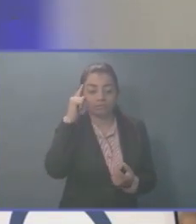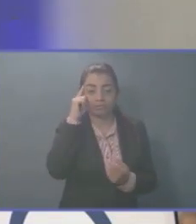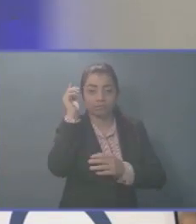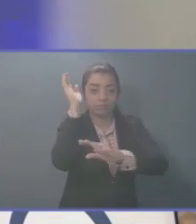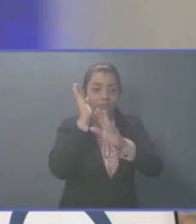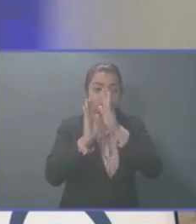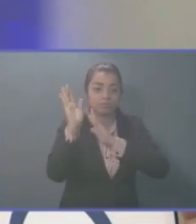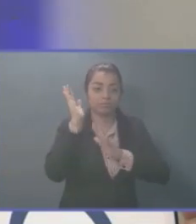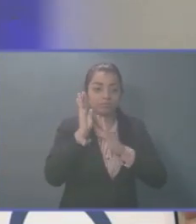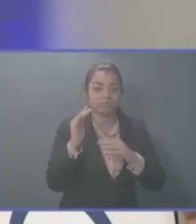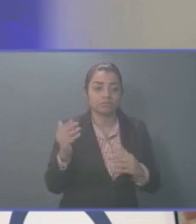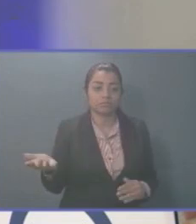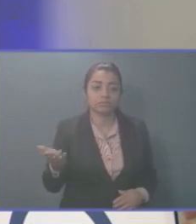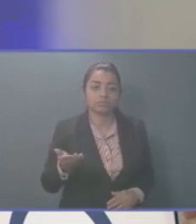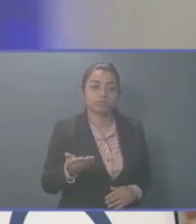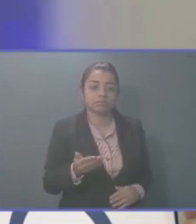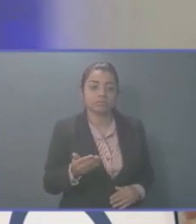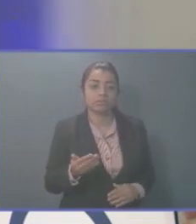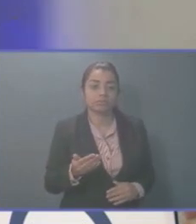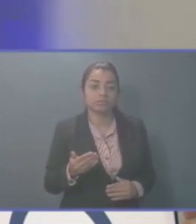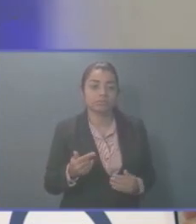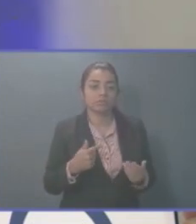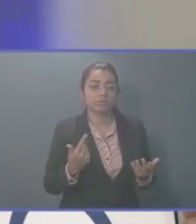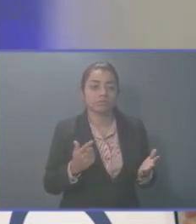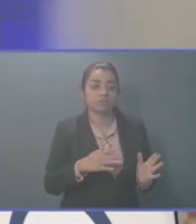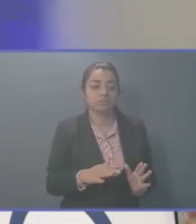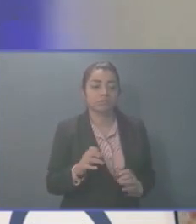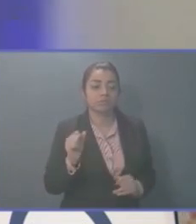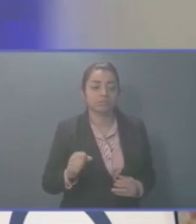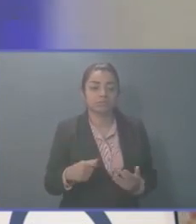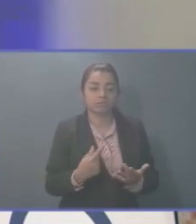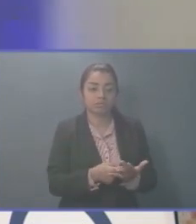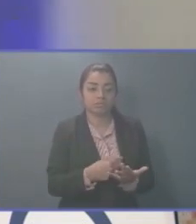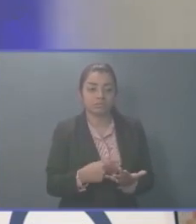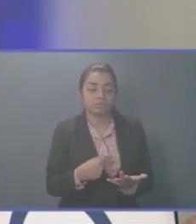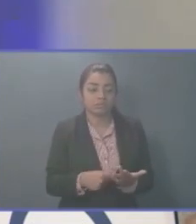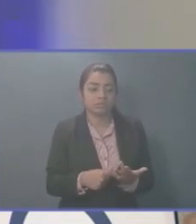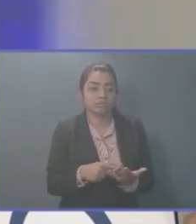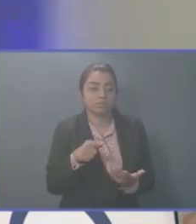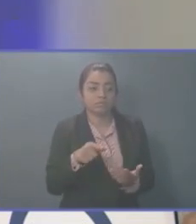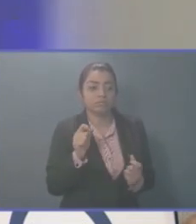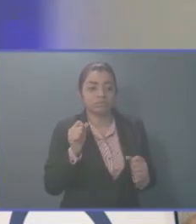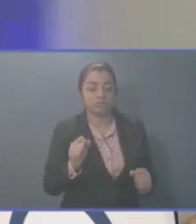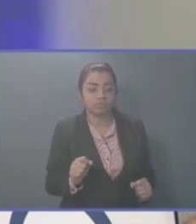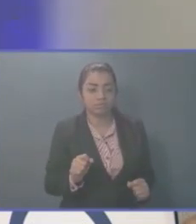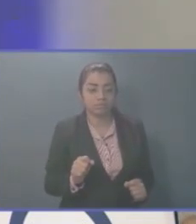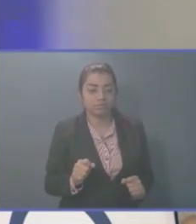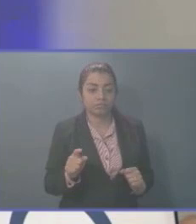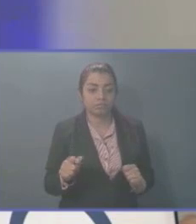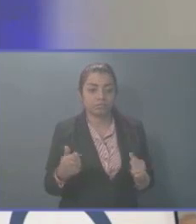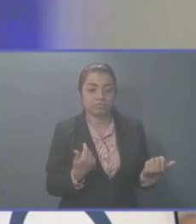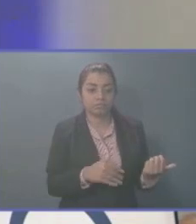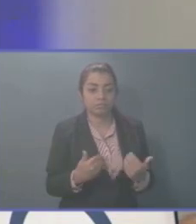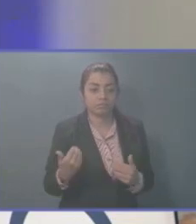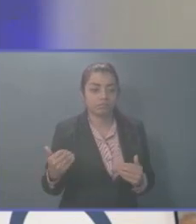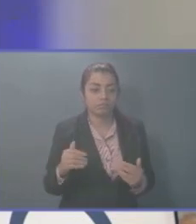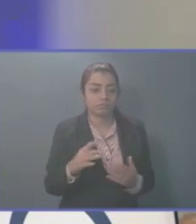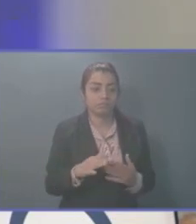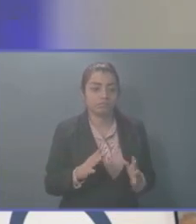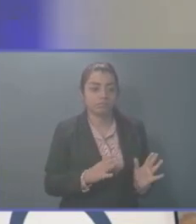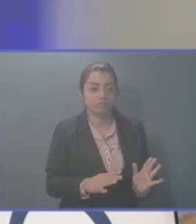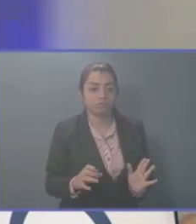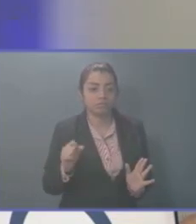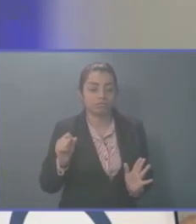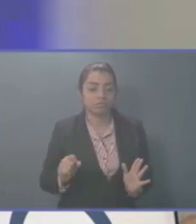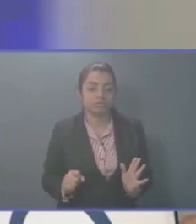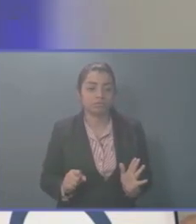históricas que habían existido de incautación de drogas. Pero hoy parece que eso no es una prioridad, entonces no hay justificación porque el